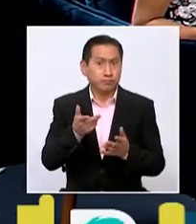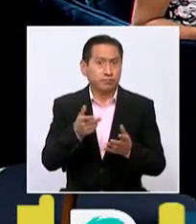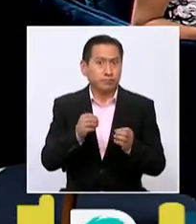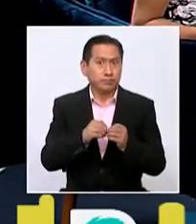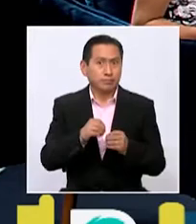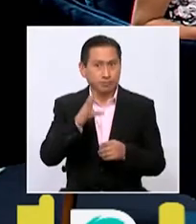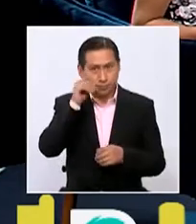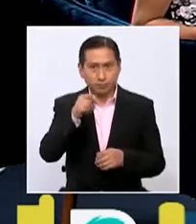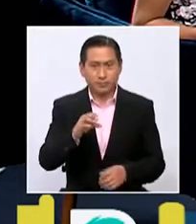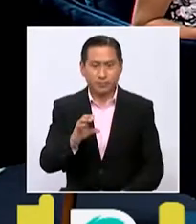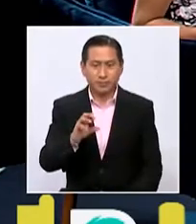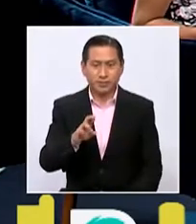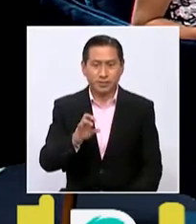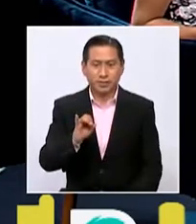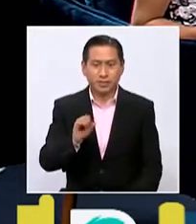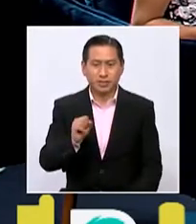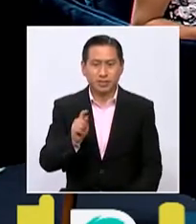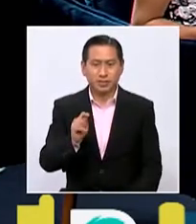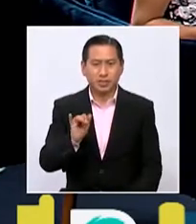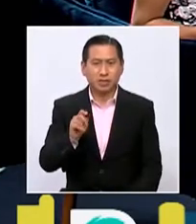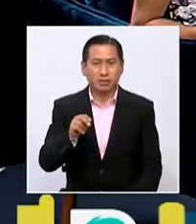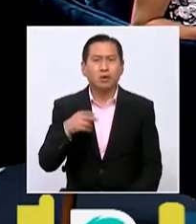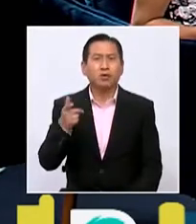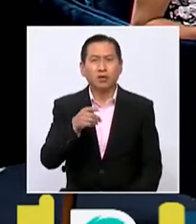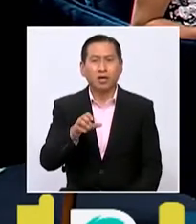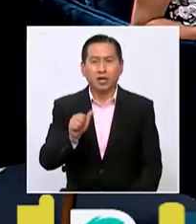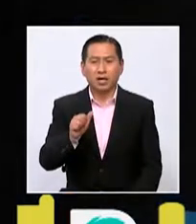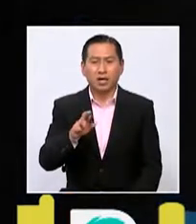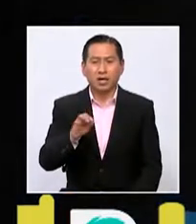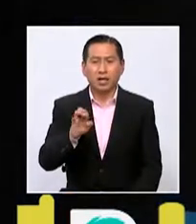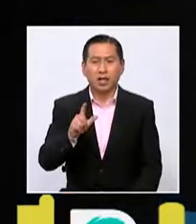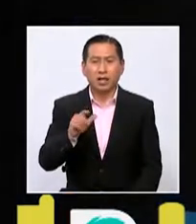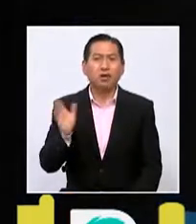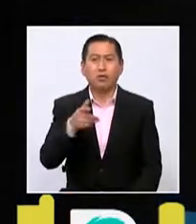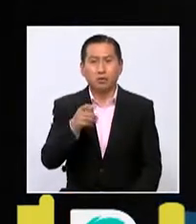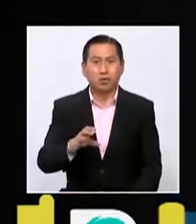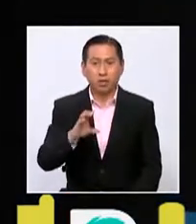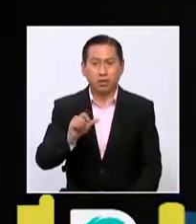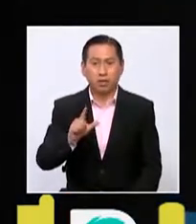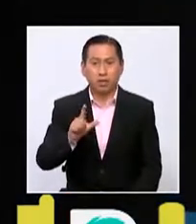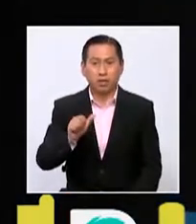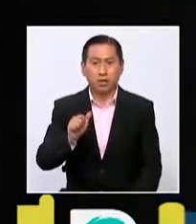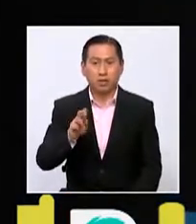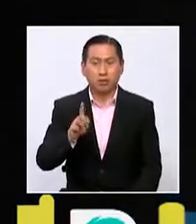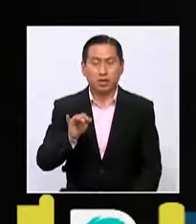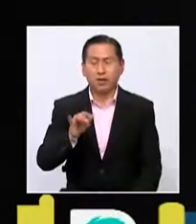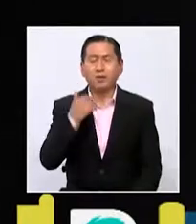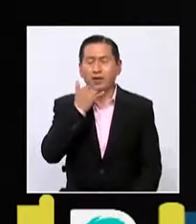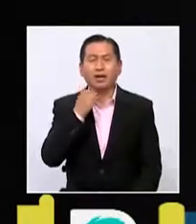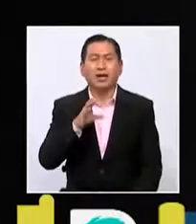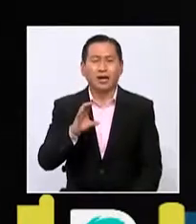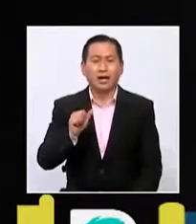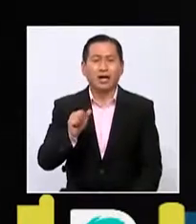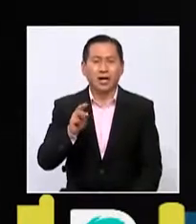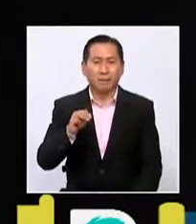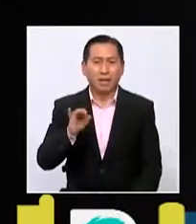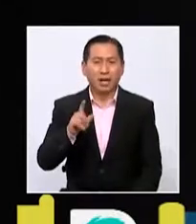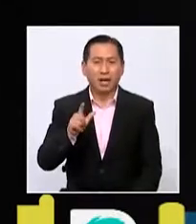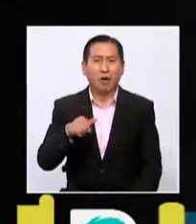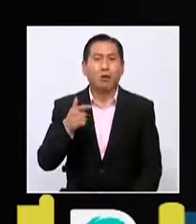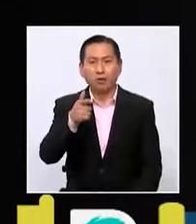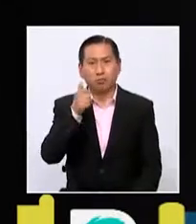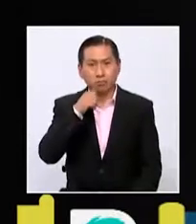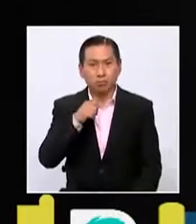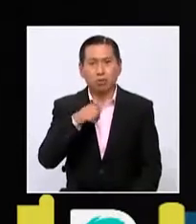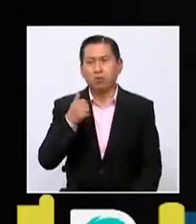Cristian Mercado, Ariel Vargas, Claudia Guzmán, Camila Guzmán, perdón, y en el caso de Carla Ortiz, bueno,